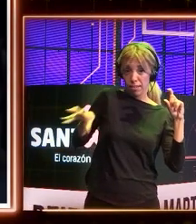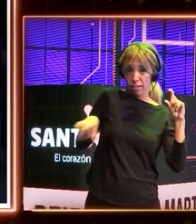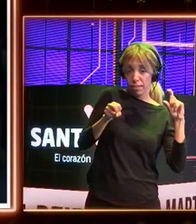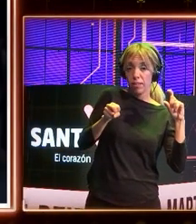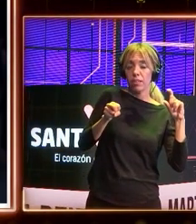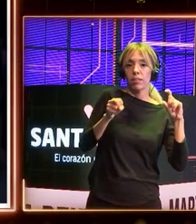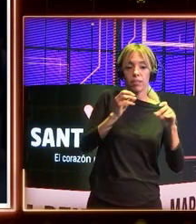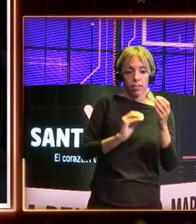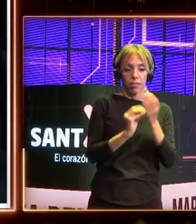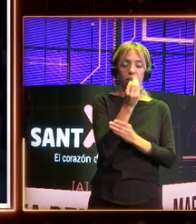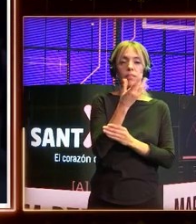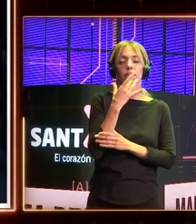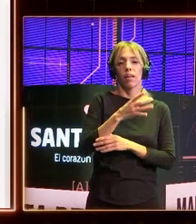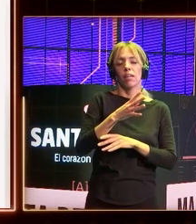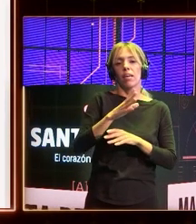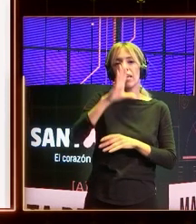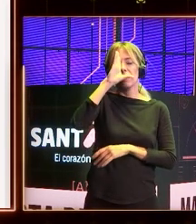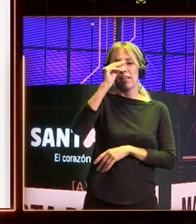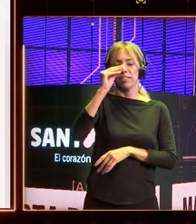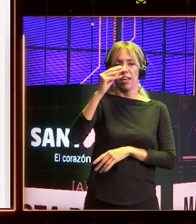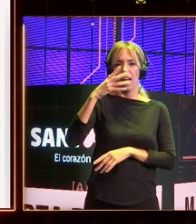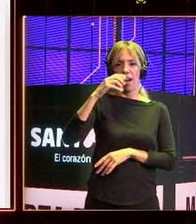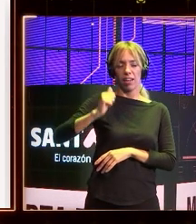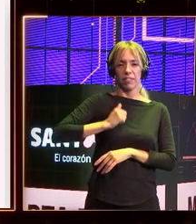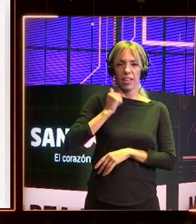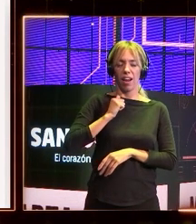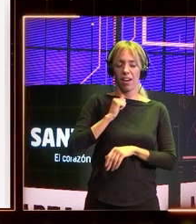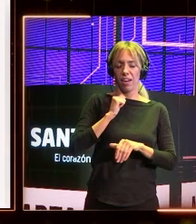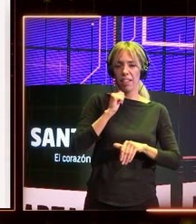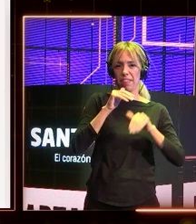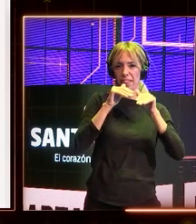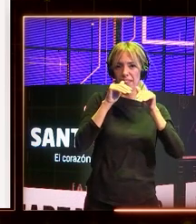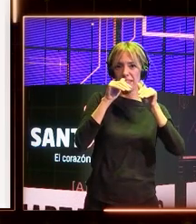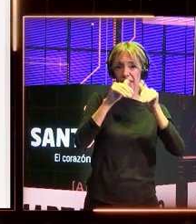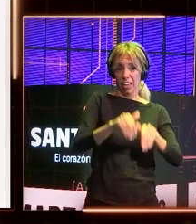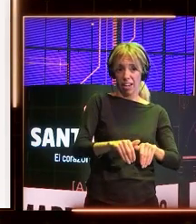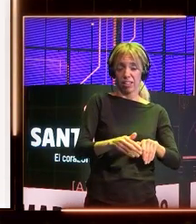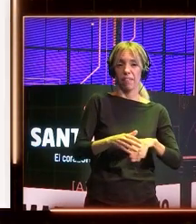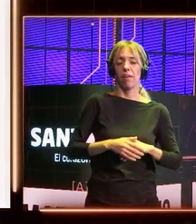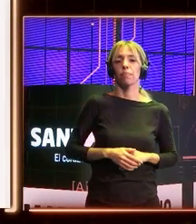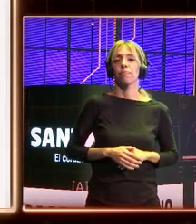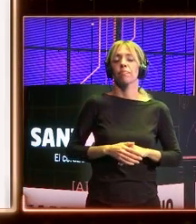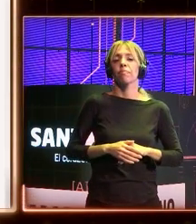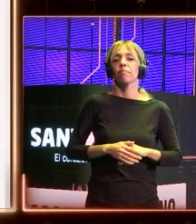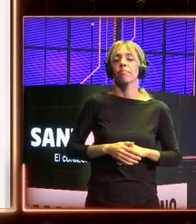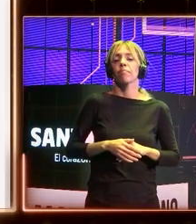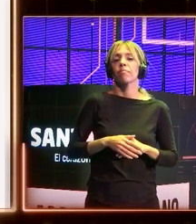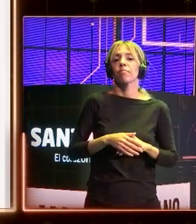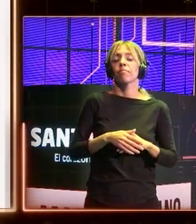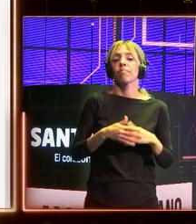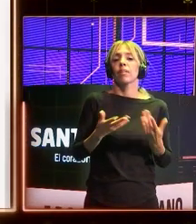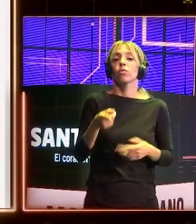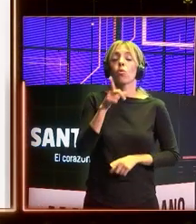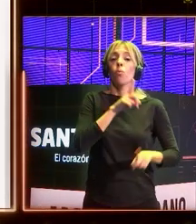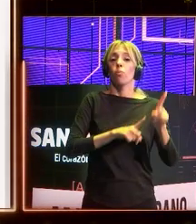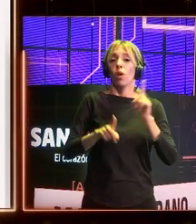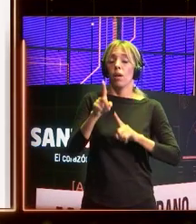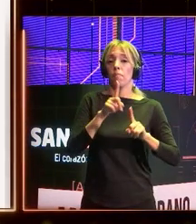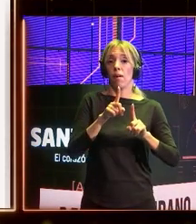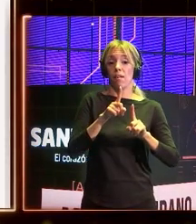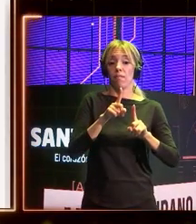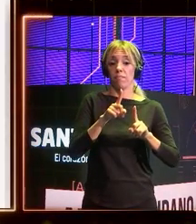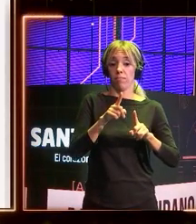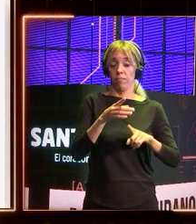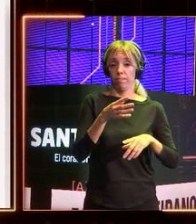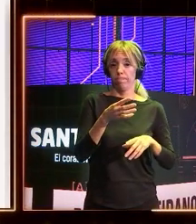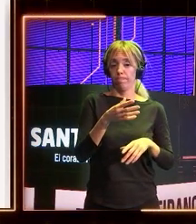por modelos de inteligencia artificial generativa. Esto es un problema de alguna manera menor que el problema principal de